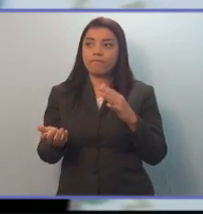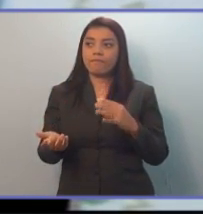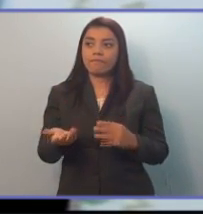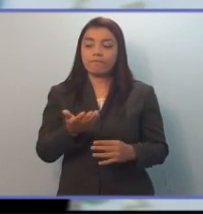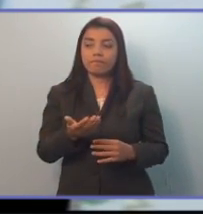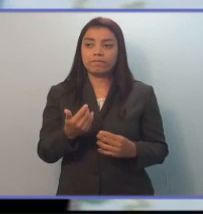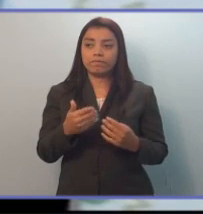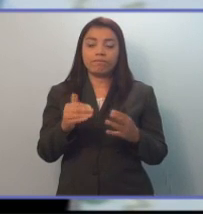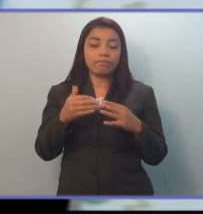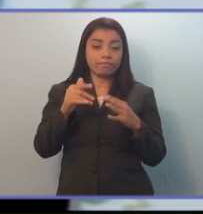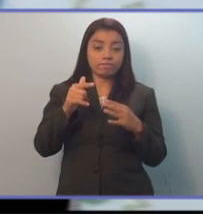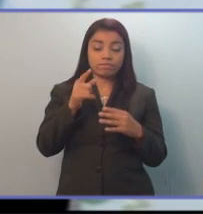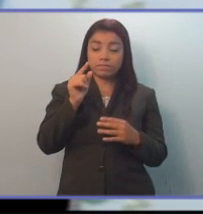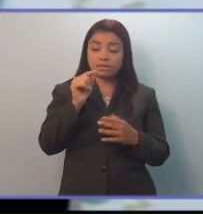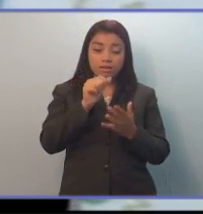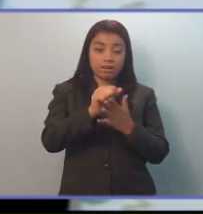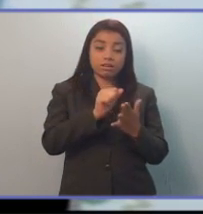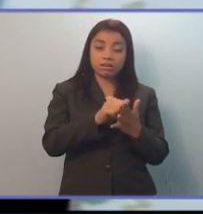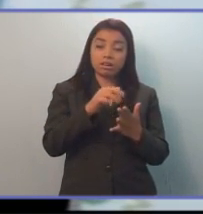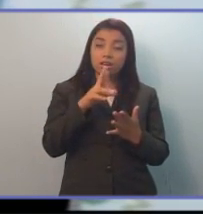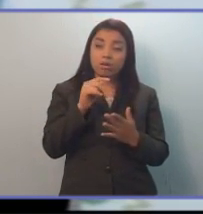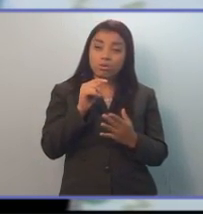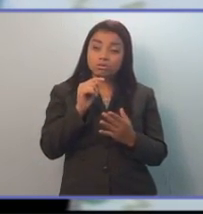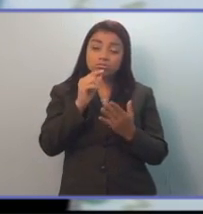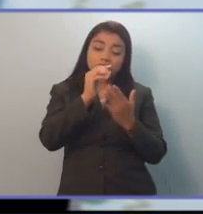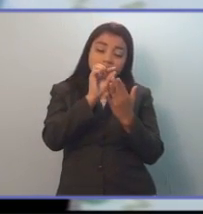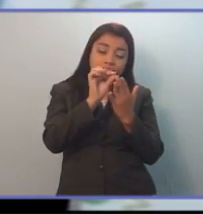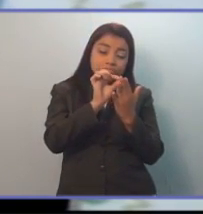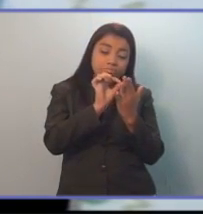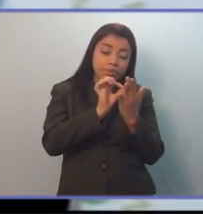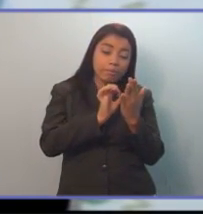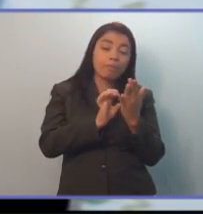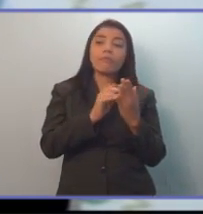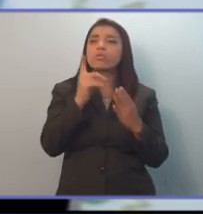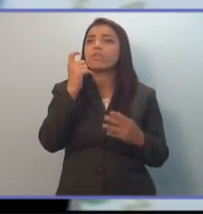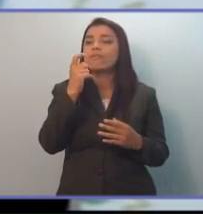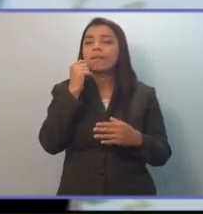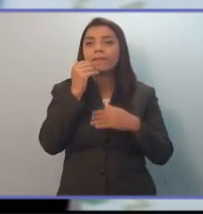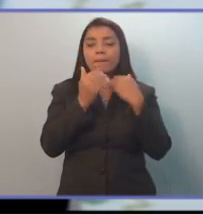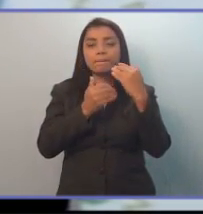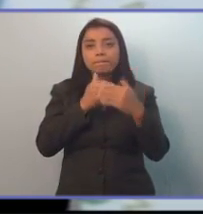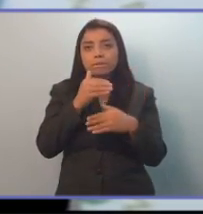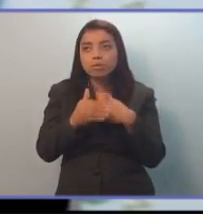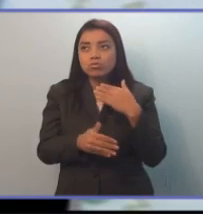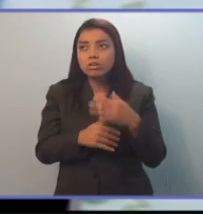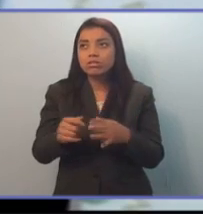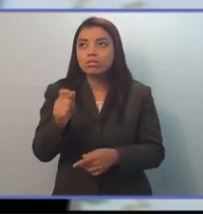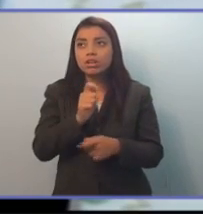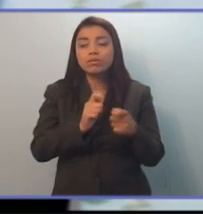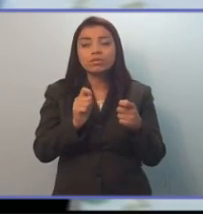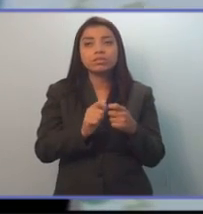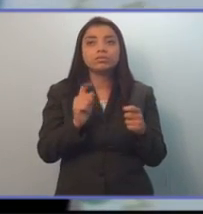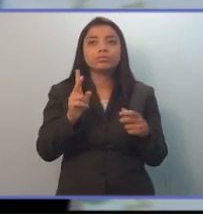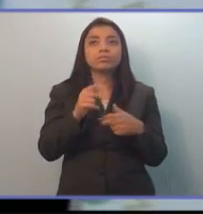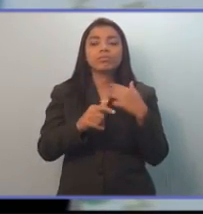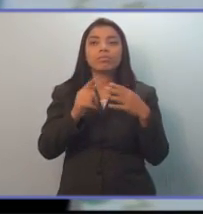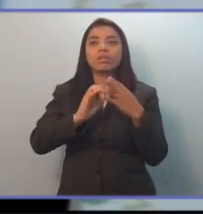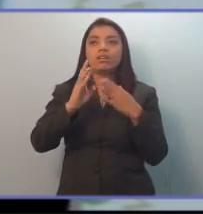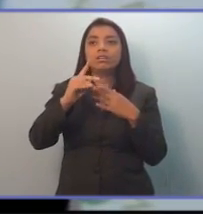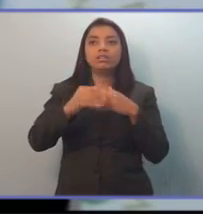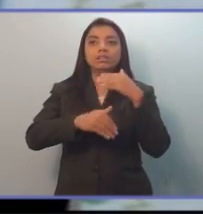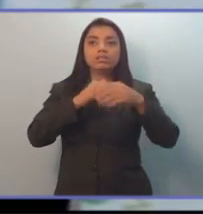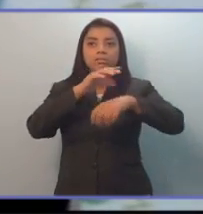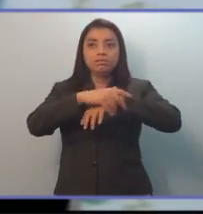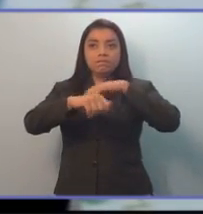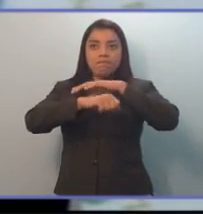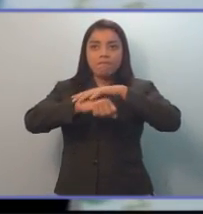son pocos artículos, o sea, no está definido completamente un procedimiento, o sea, como en el caso del Código Procesal Penal, que regula